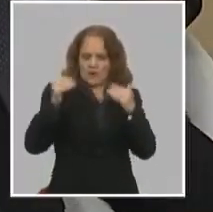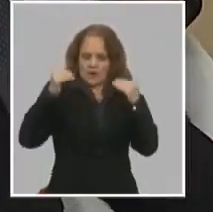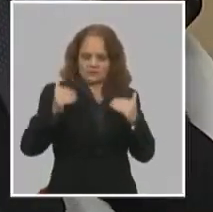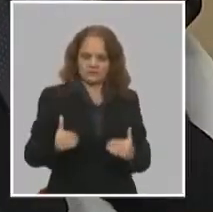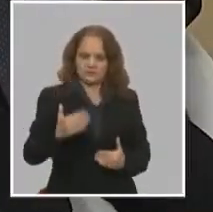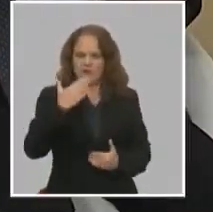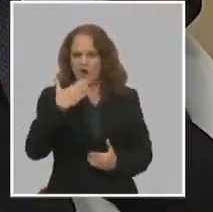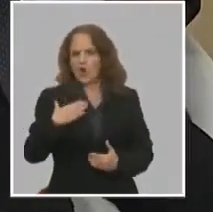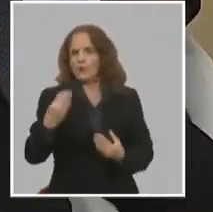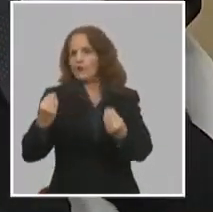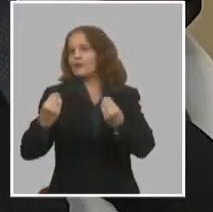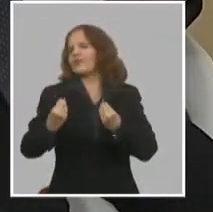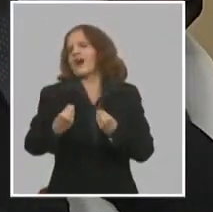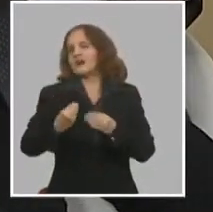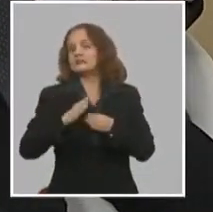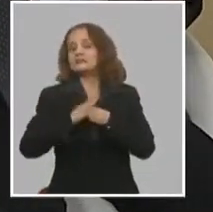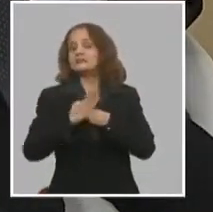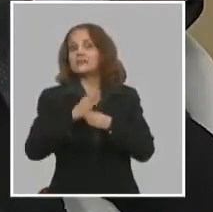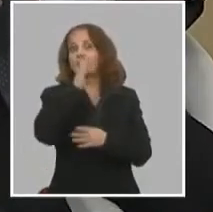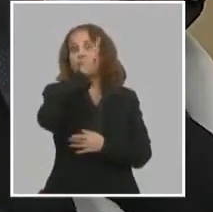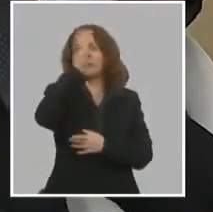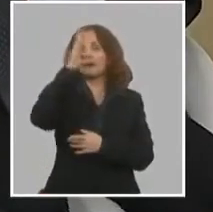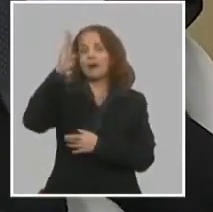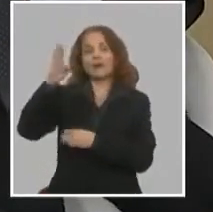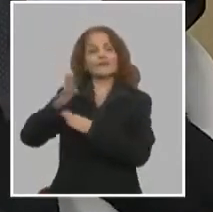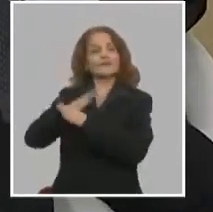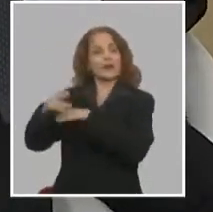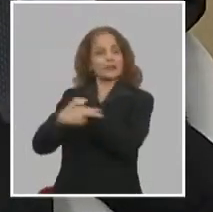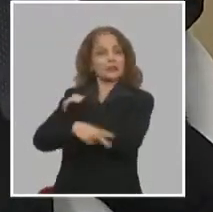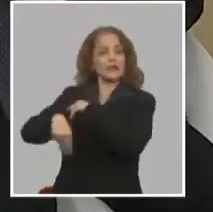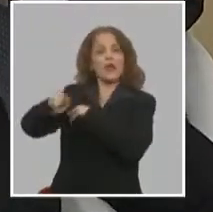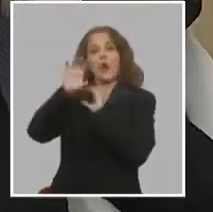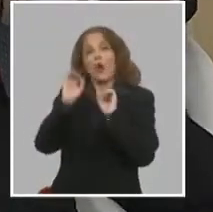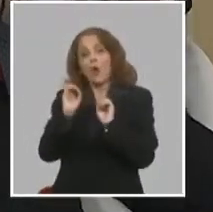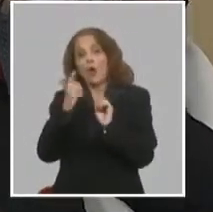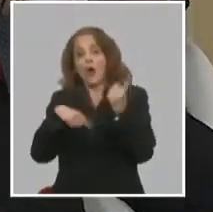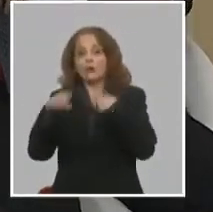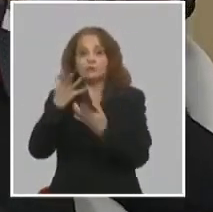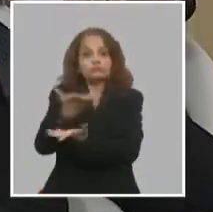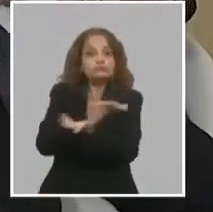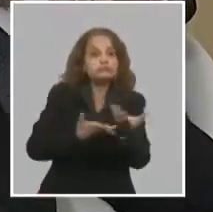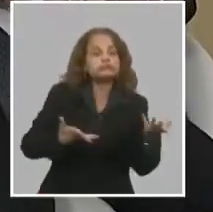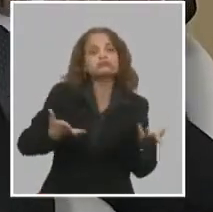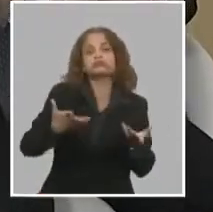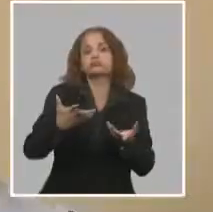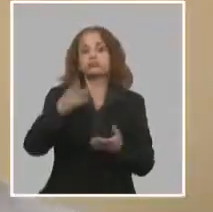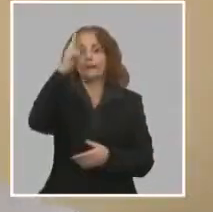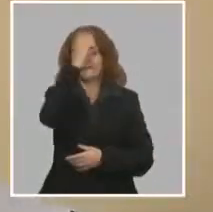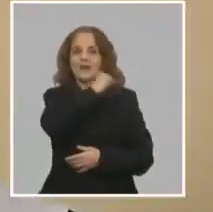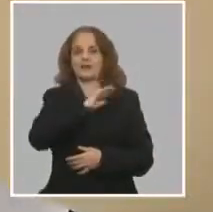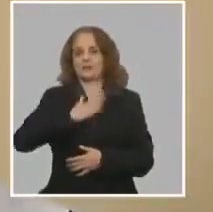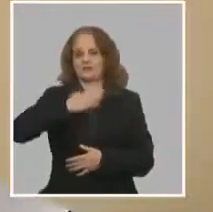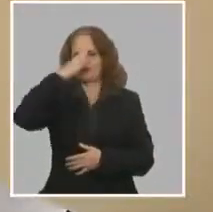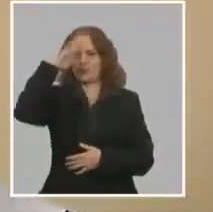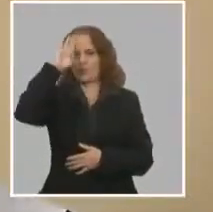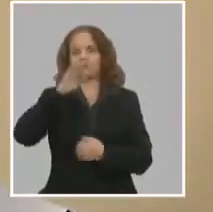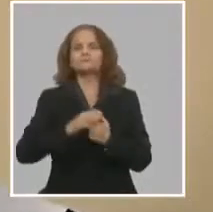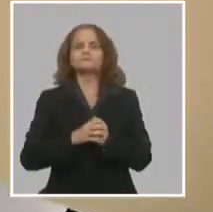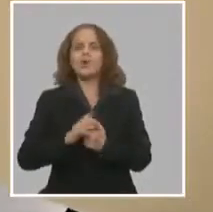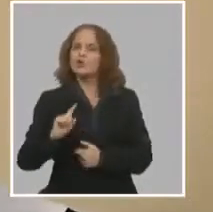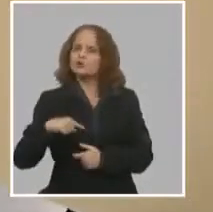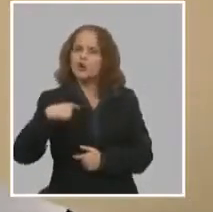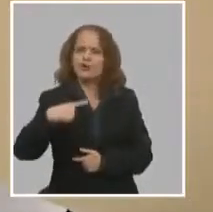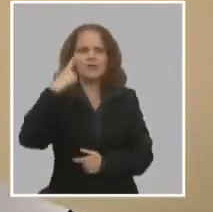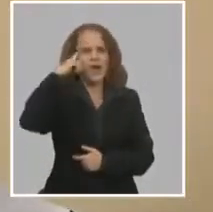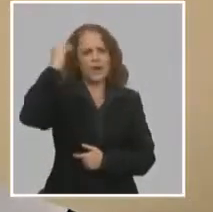misiones y qué te ha dejado compartir con hombres y mujeres de toda Cuba que han dado el paso como tú? Yo cada día aprendo más. Yo